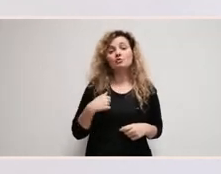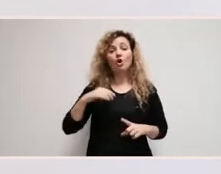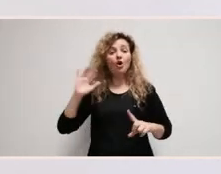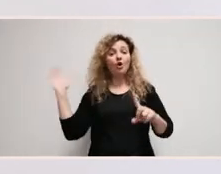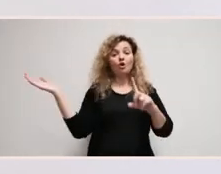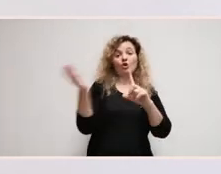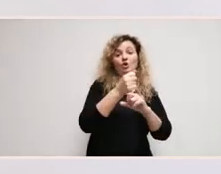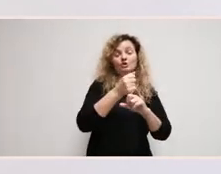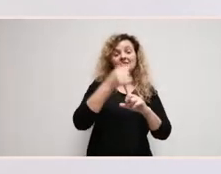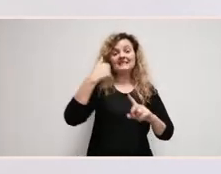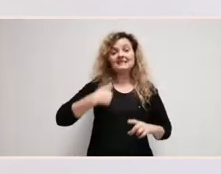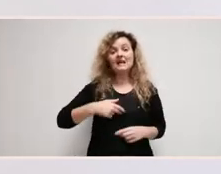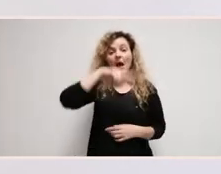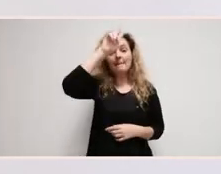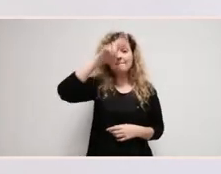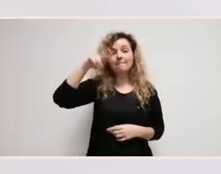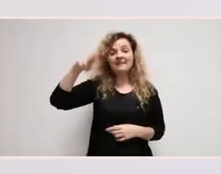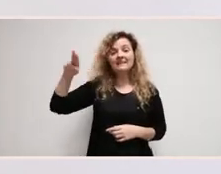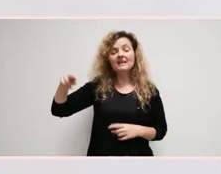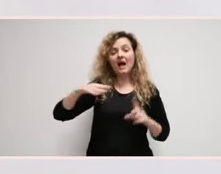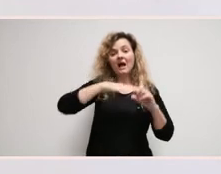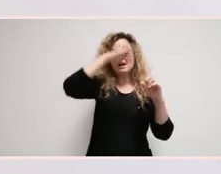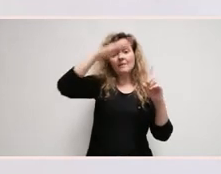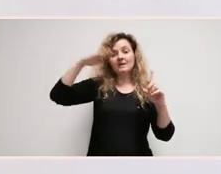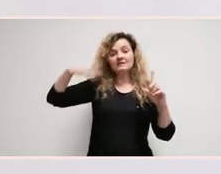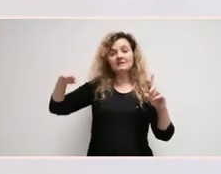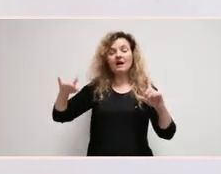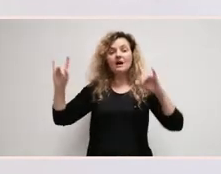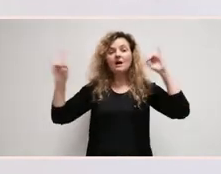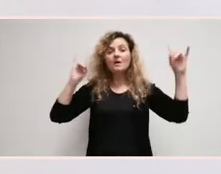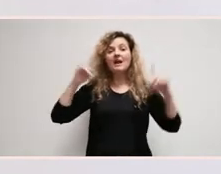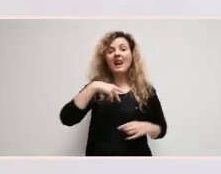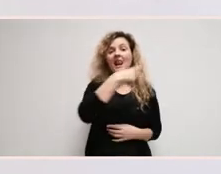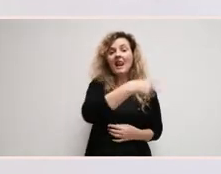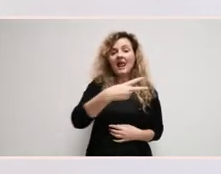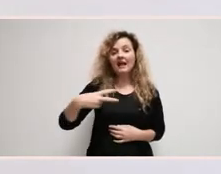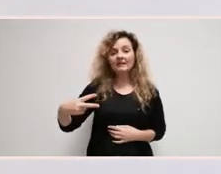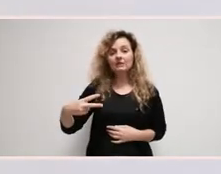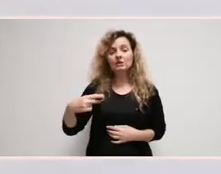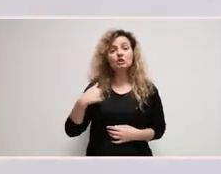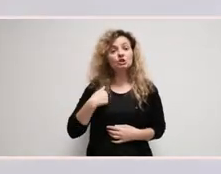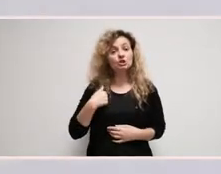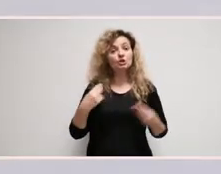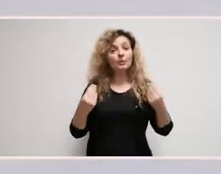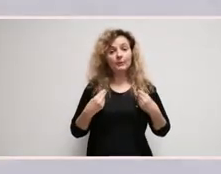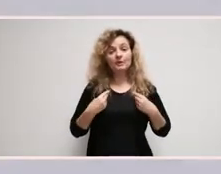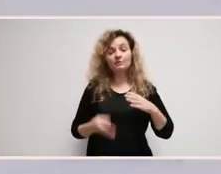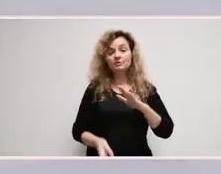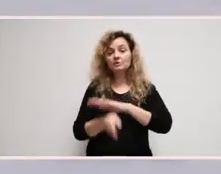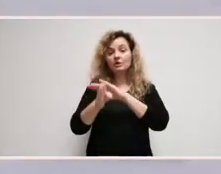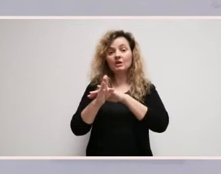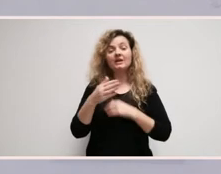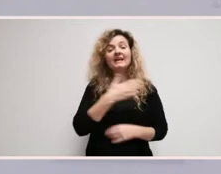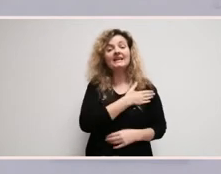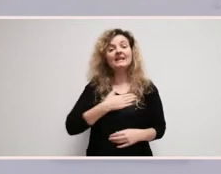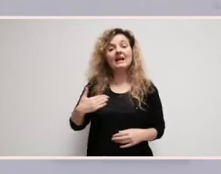consiga pintar las sinfonías de nosa paisaje, se teño vida, quiero morrer siendo